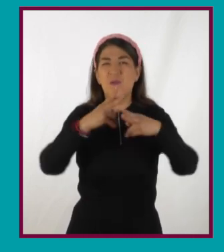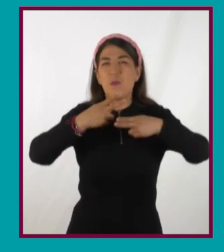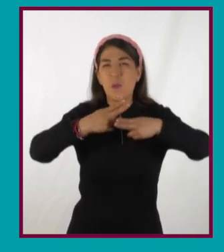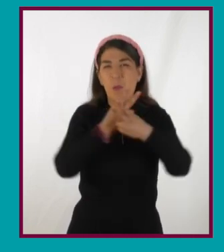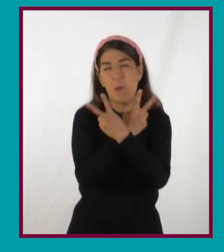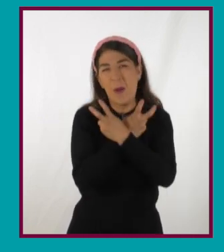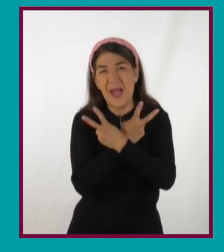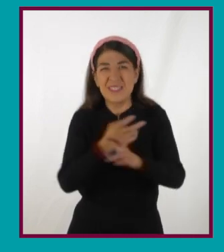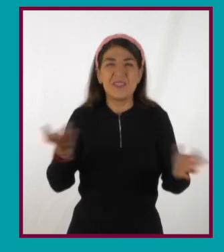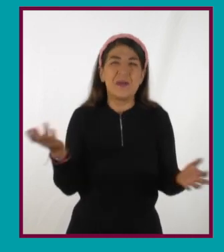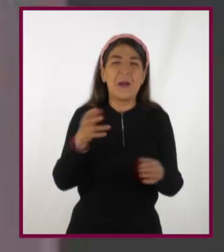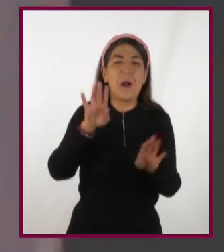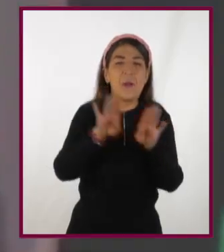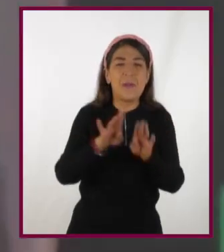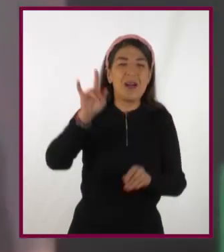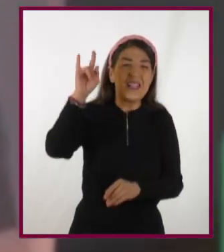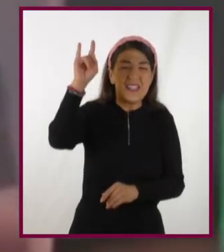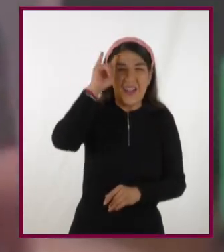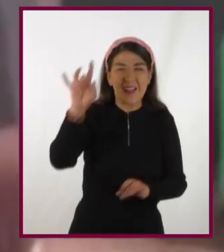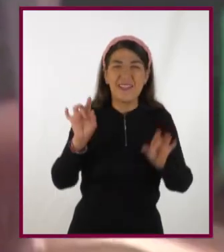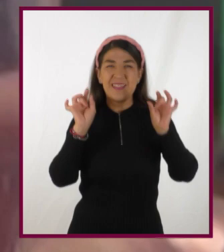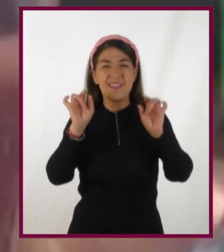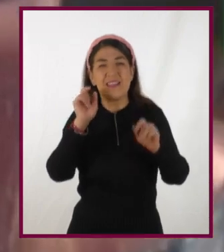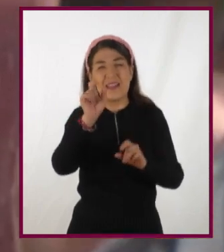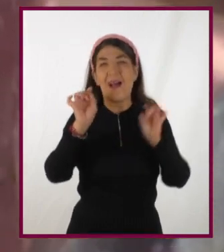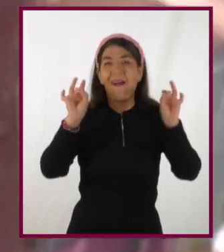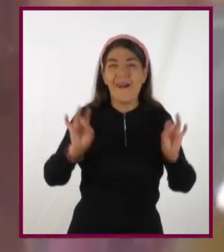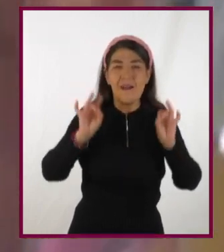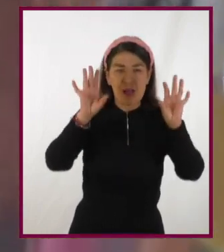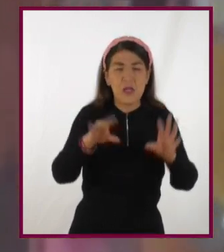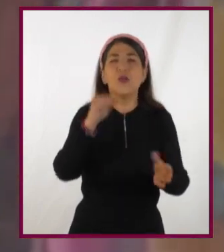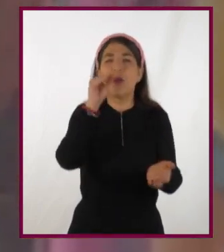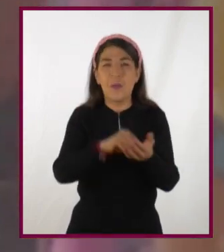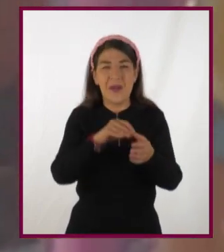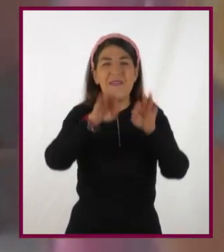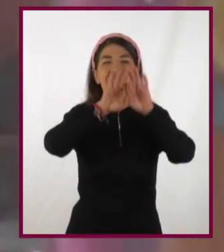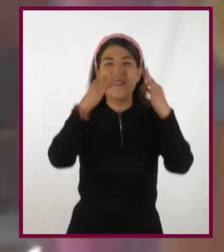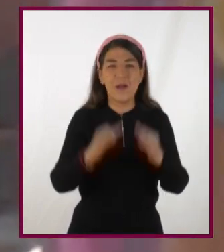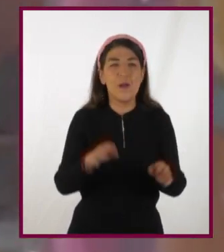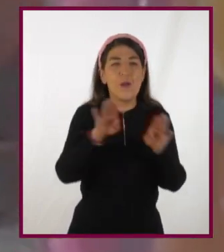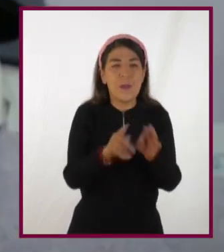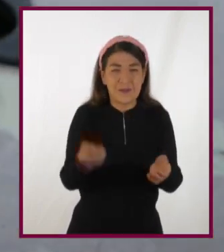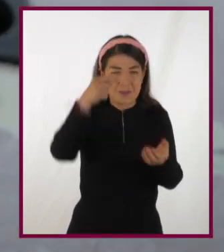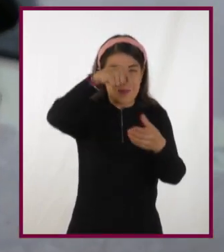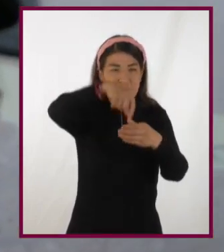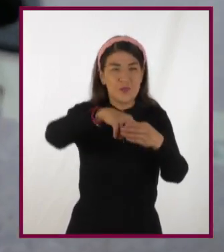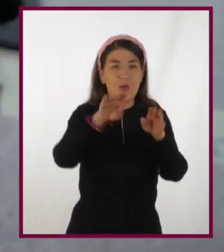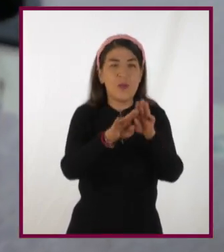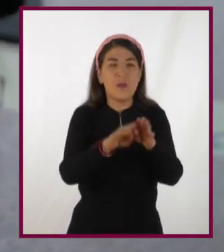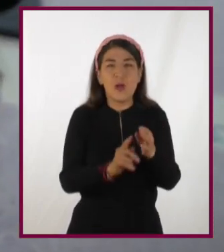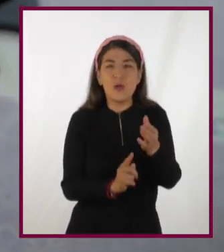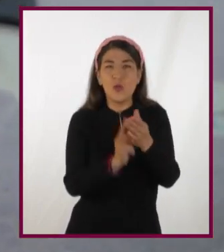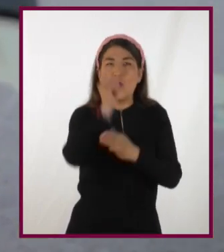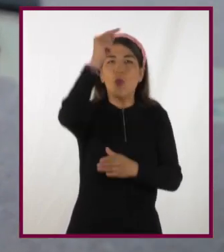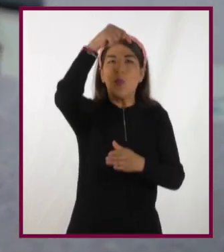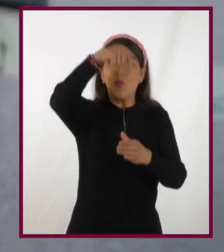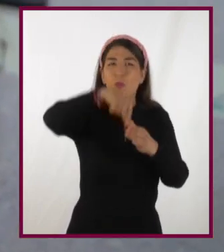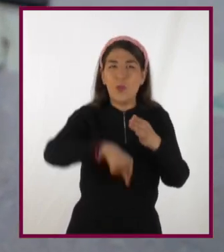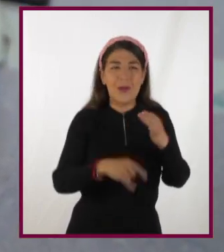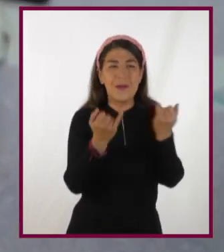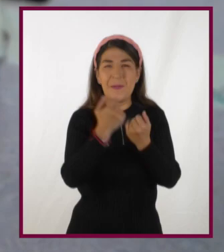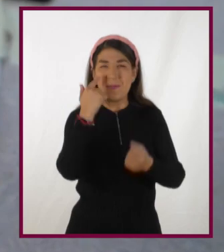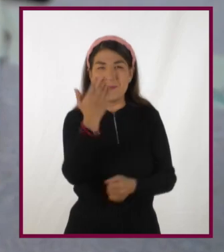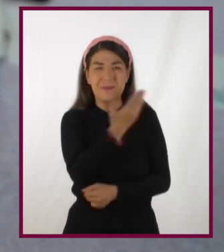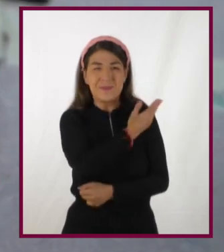calaveras, ángeles o diablos. En la actualidad, aunque se siguen vendiendo figurillas ex profeso para hacerlas subir y